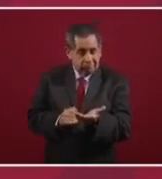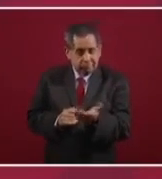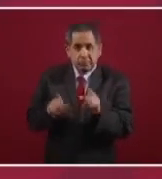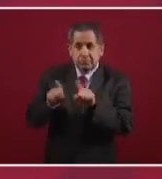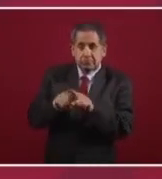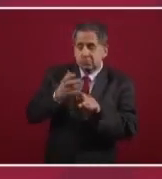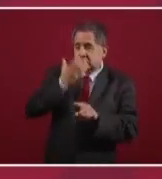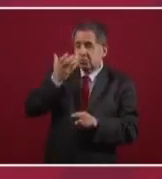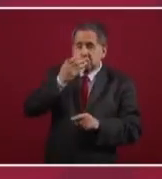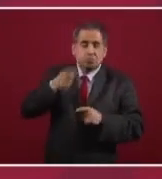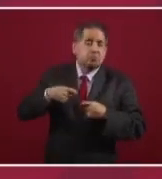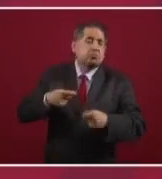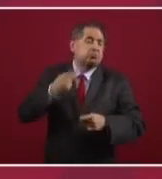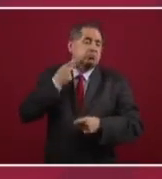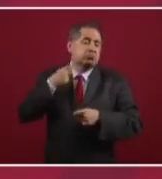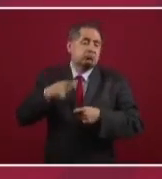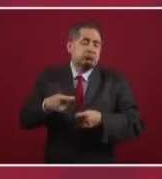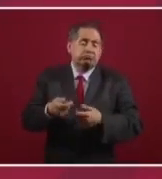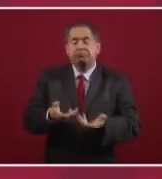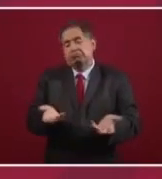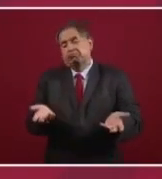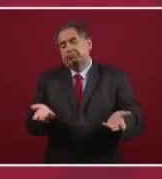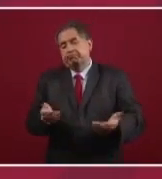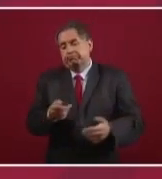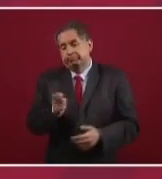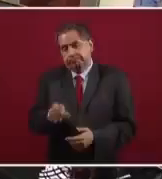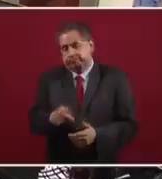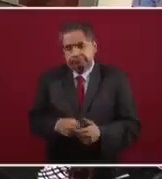con las mismas políticas,